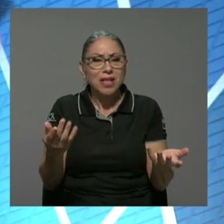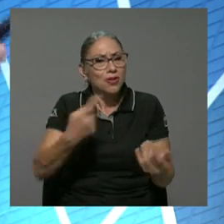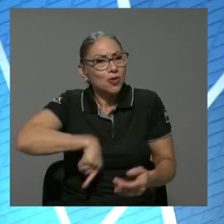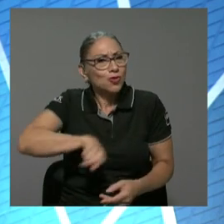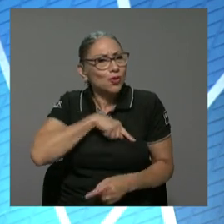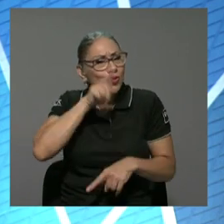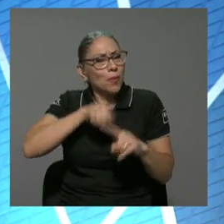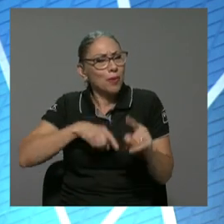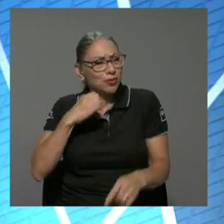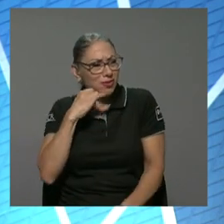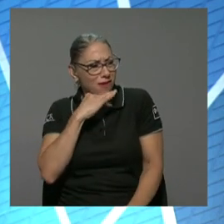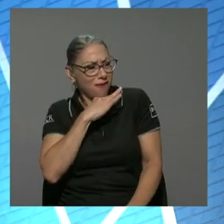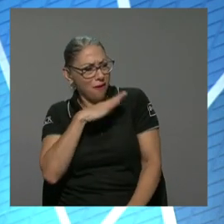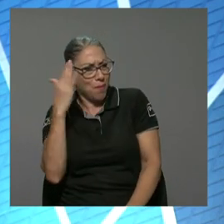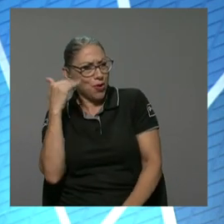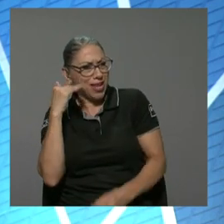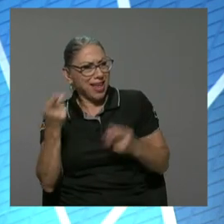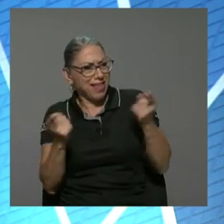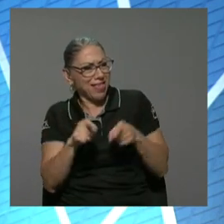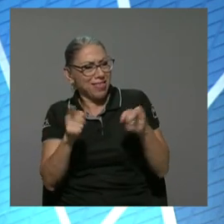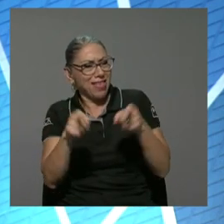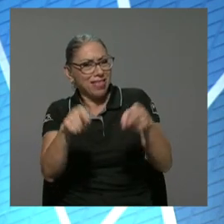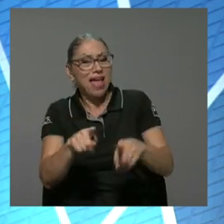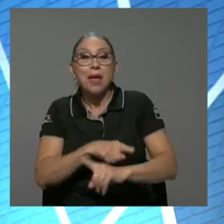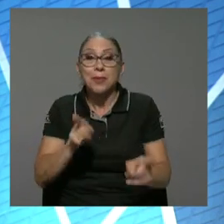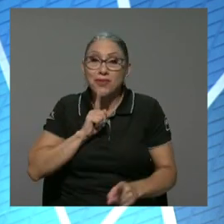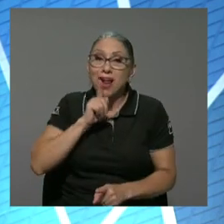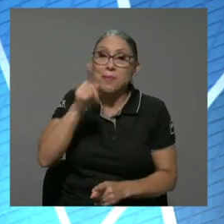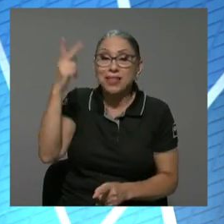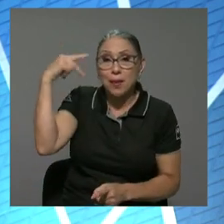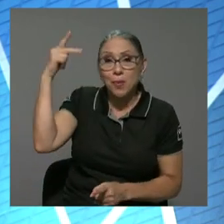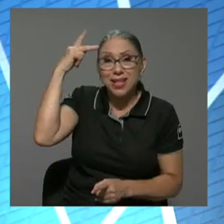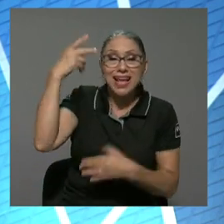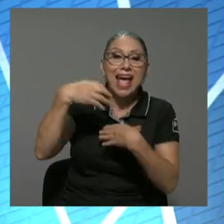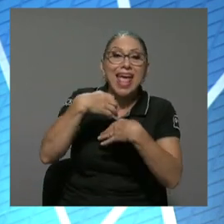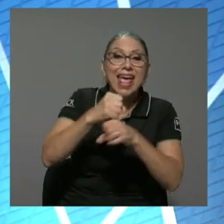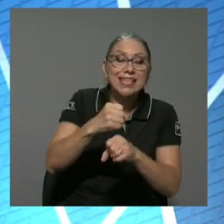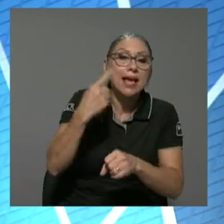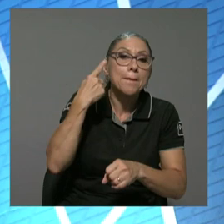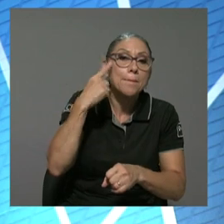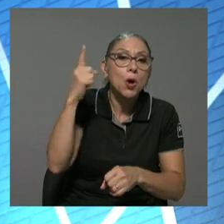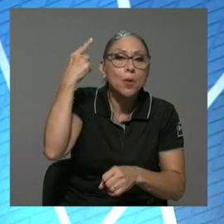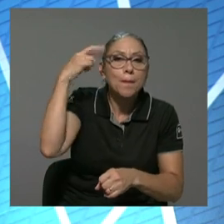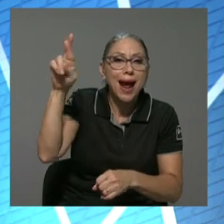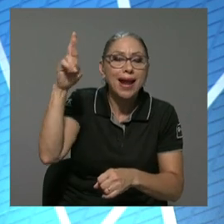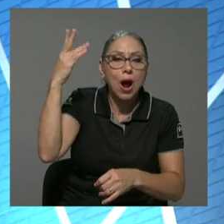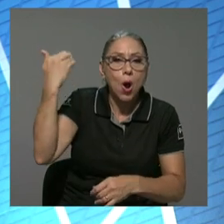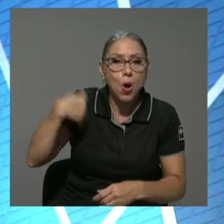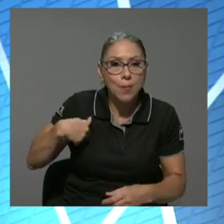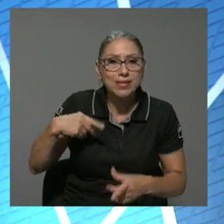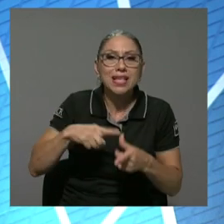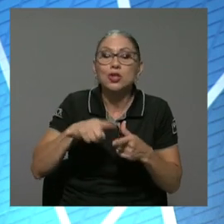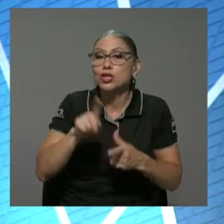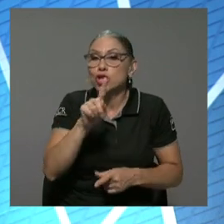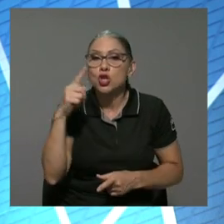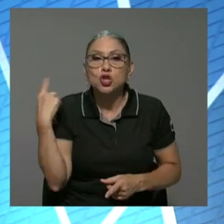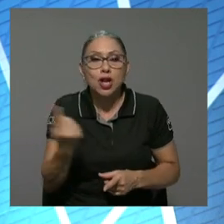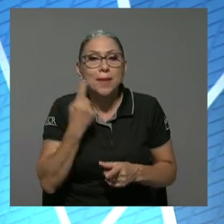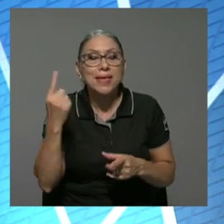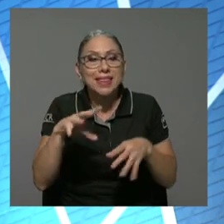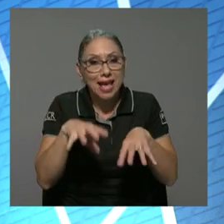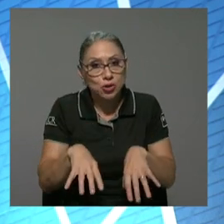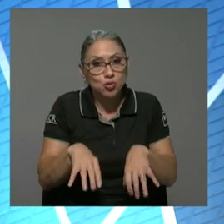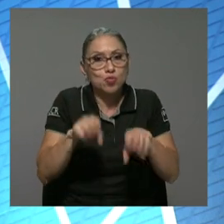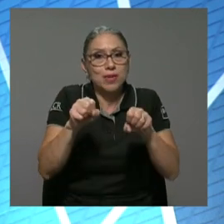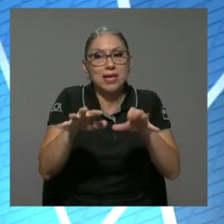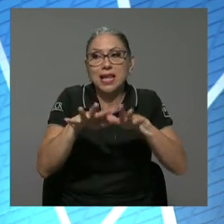además si hacemos un proceso histórico, al final la política fue hecha por y para hombres. Uh-huh. Entonces yo creo que primero es no solo asumir los espacios, la participación,